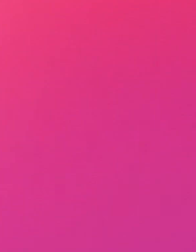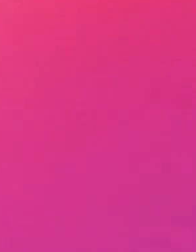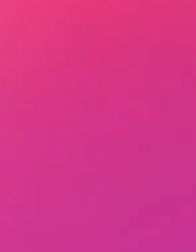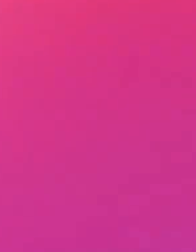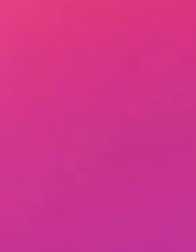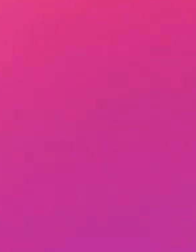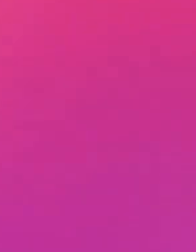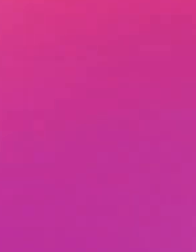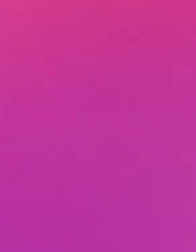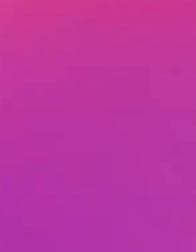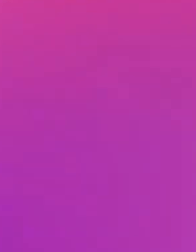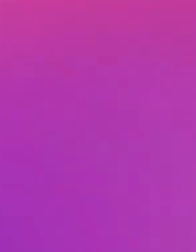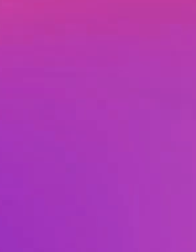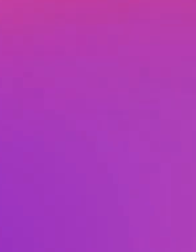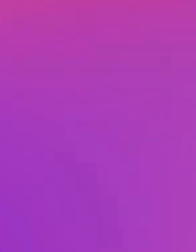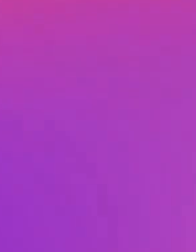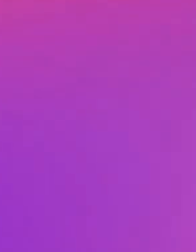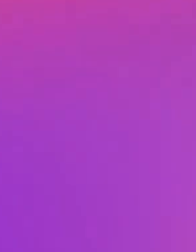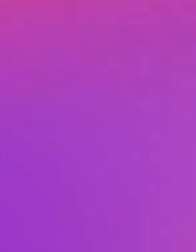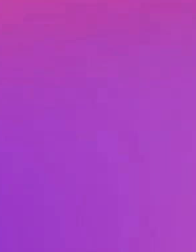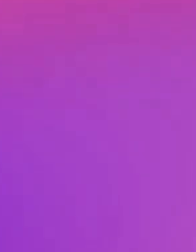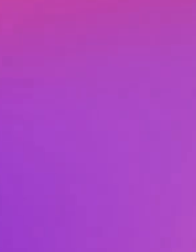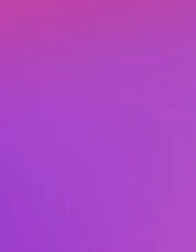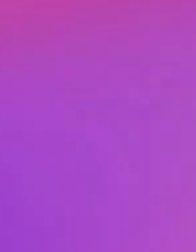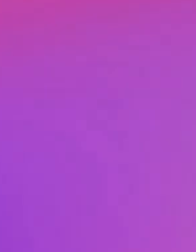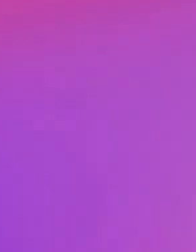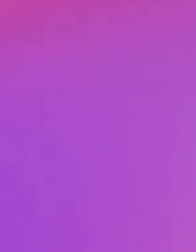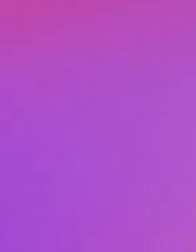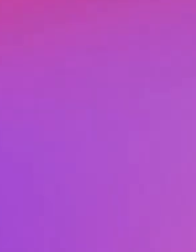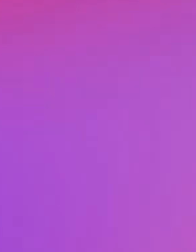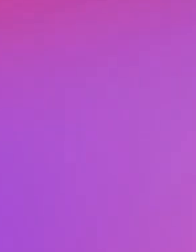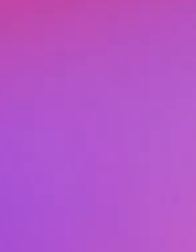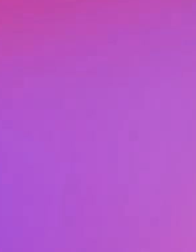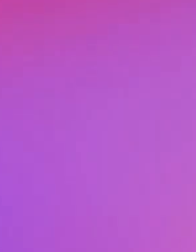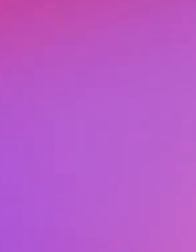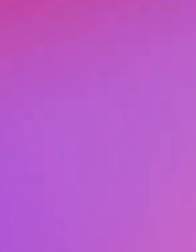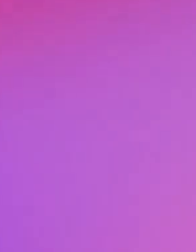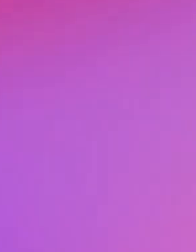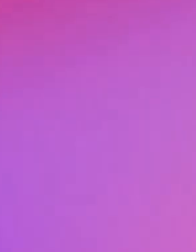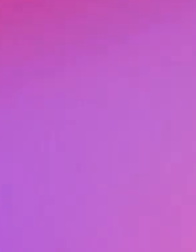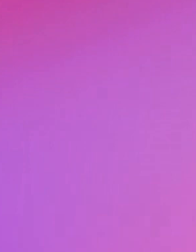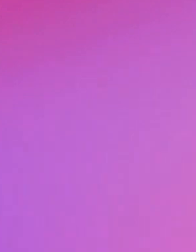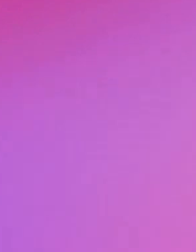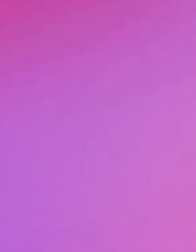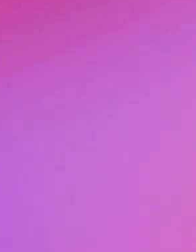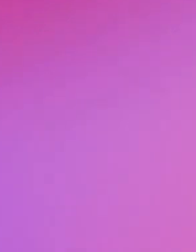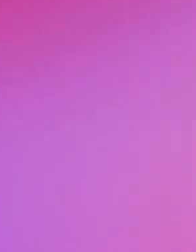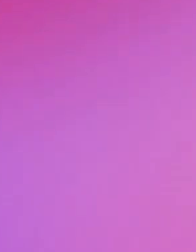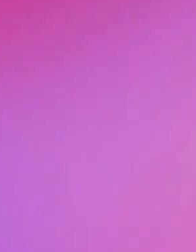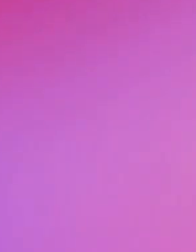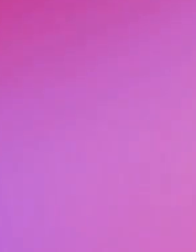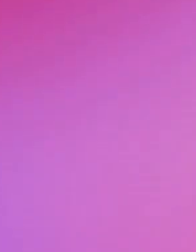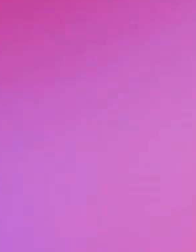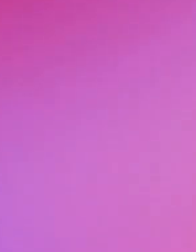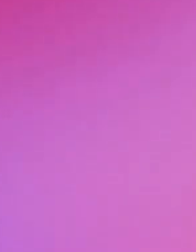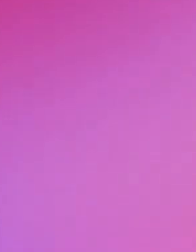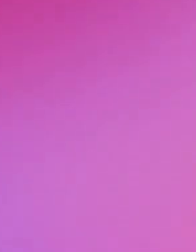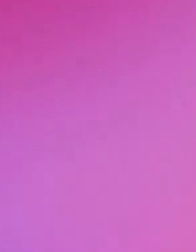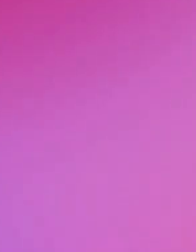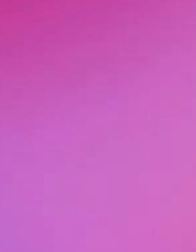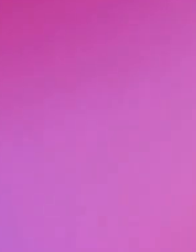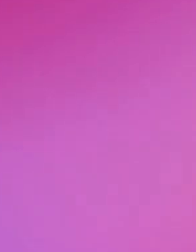También te invitamos a que consultes la plataforma nuevaescuelamexicana.cep.gov.mx.